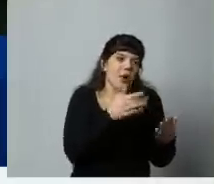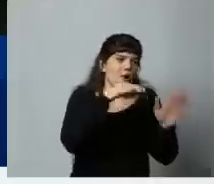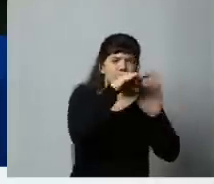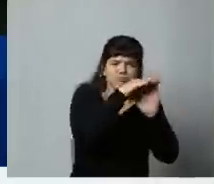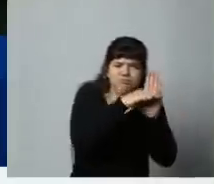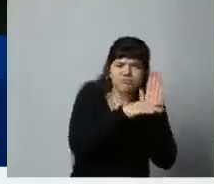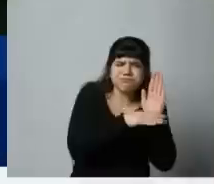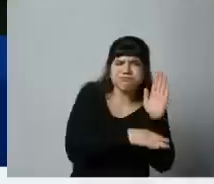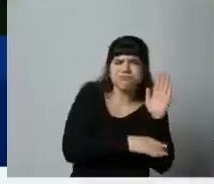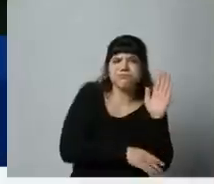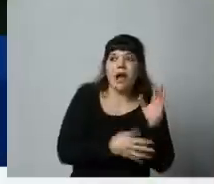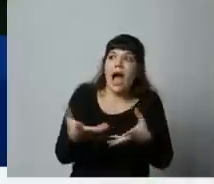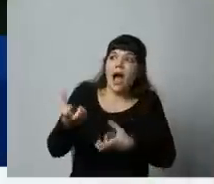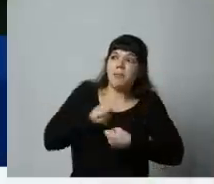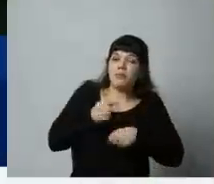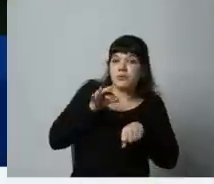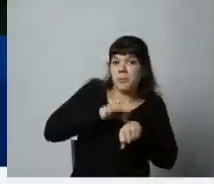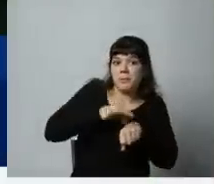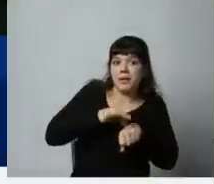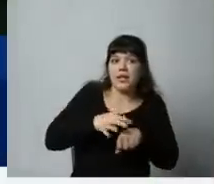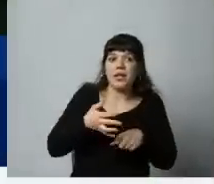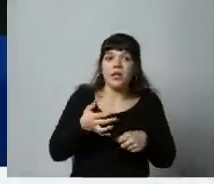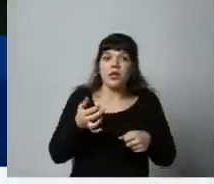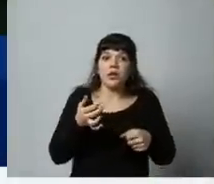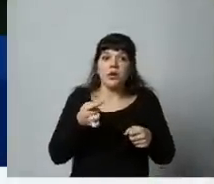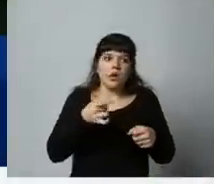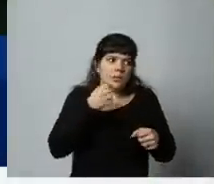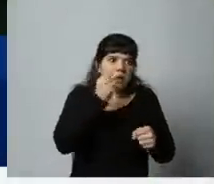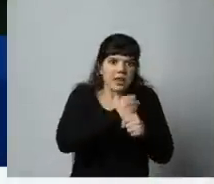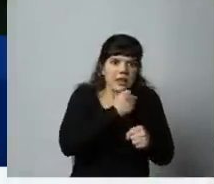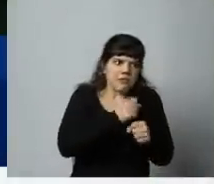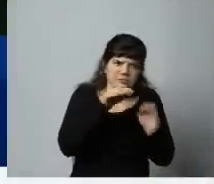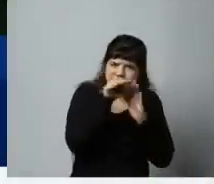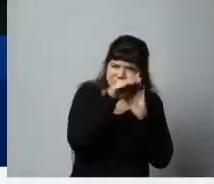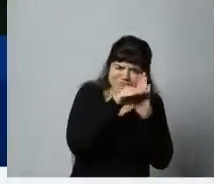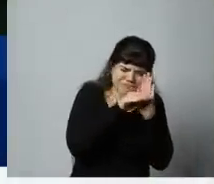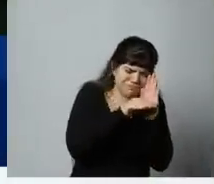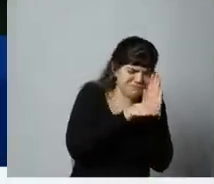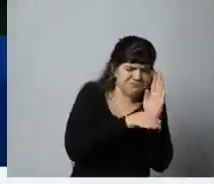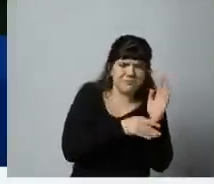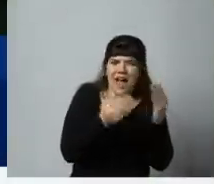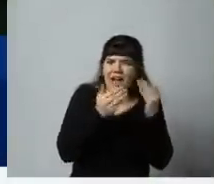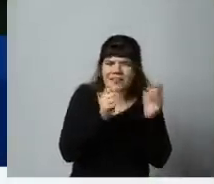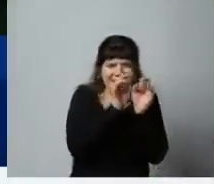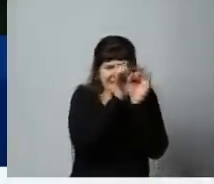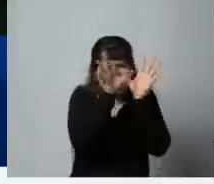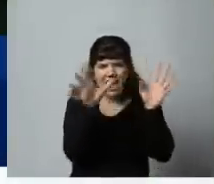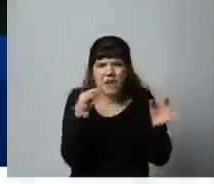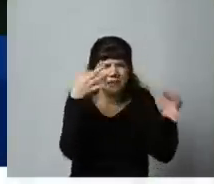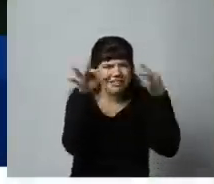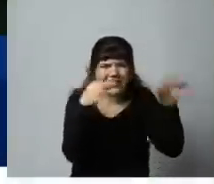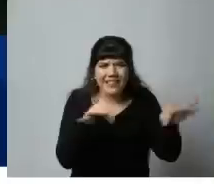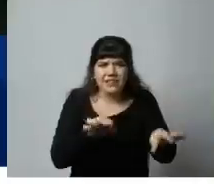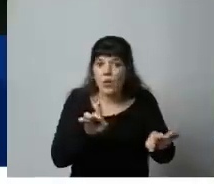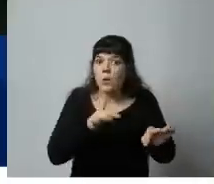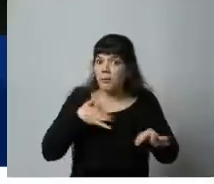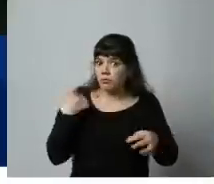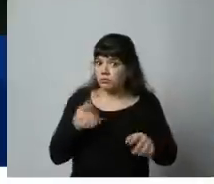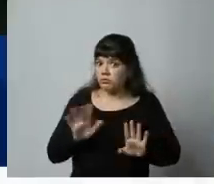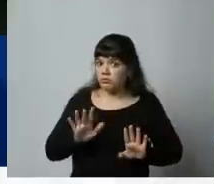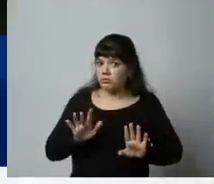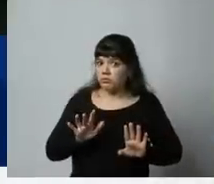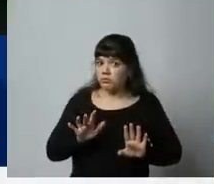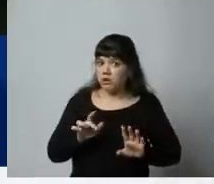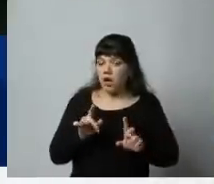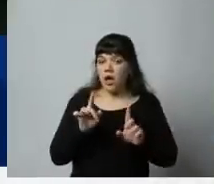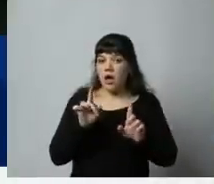todos los científicos del paster trabajando muchísimo palabra por palabra que lo presentamos y dijimos no es para nosotros es